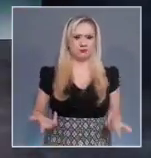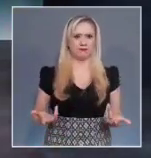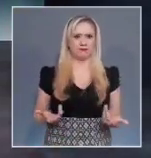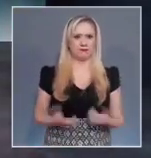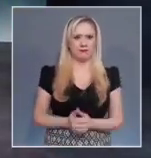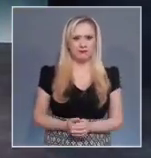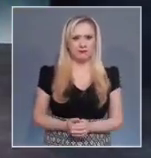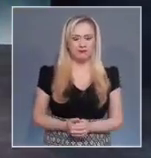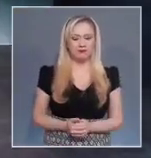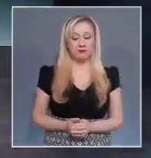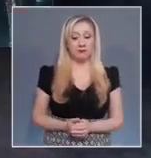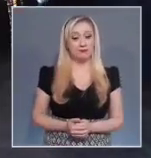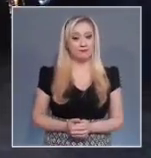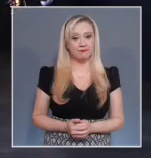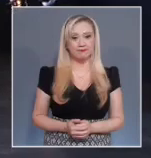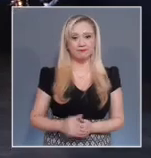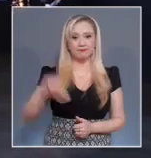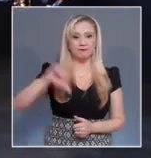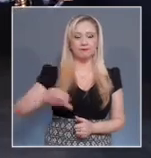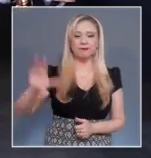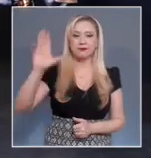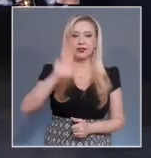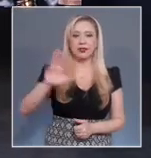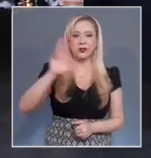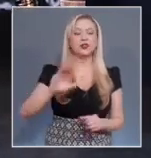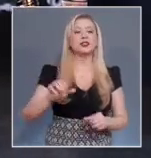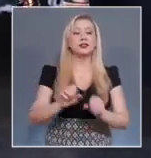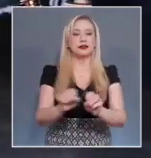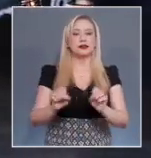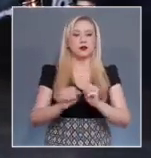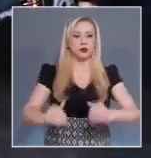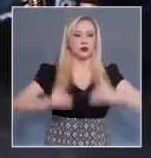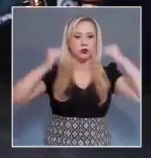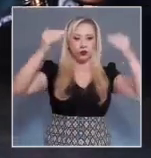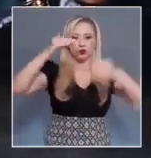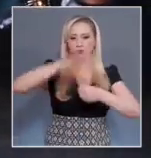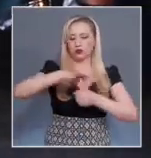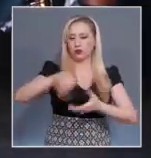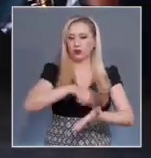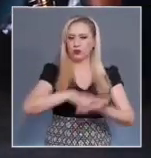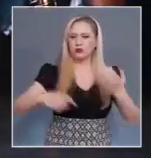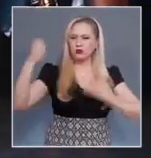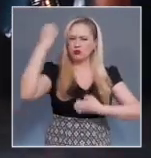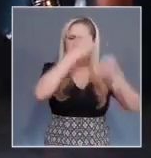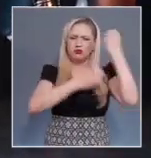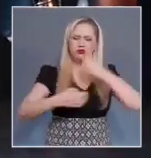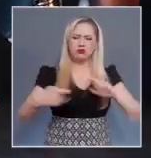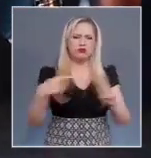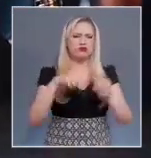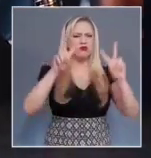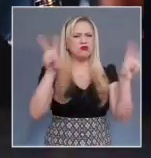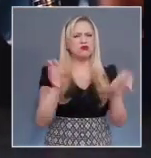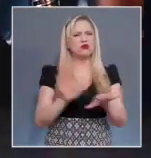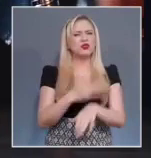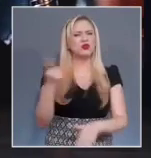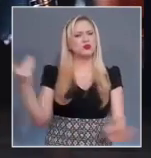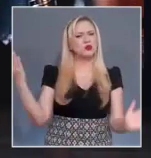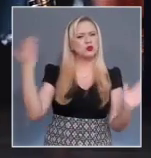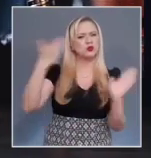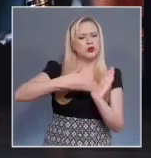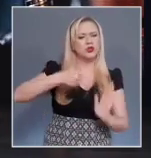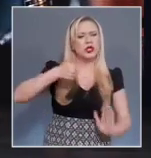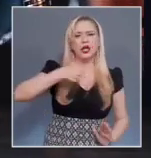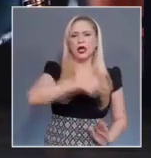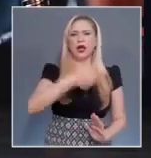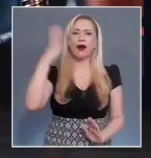En su sesión de este miércoles, la Sala Superior del Tribunal Electoral analizó un asunto relacionado con multas a concesionarios de radio y